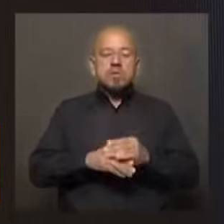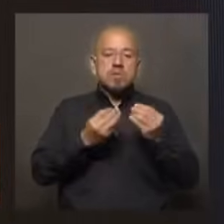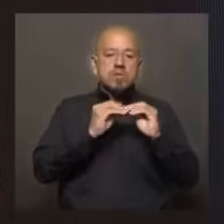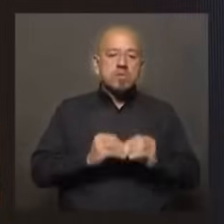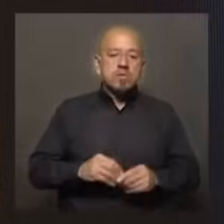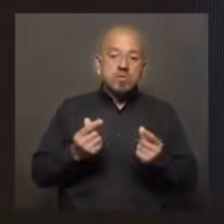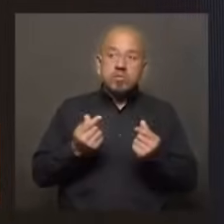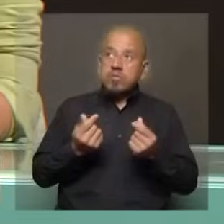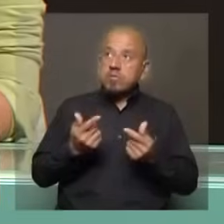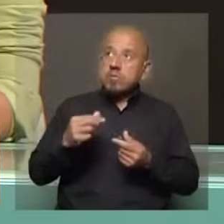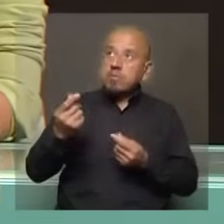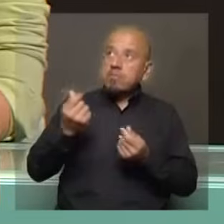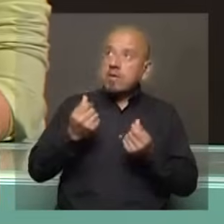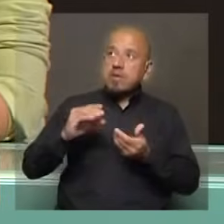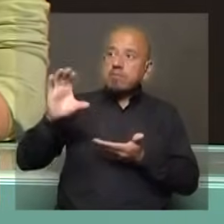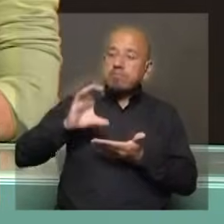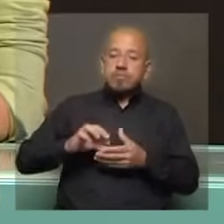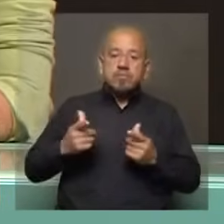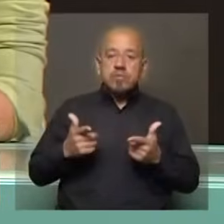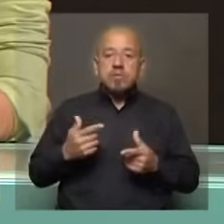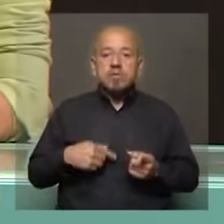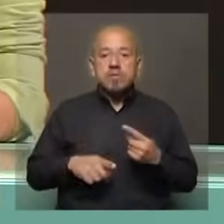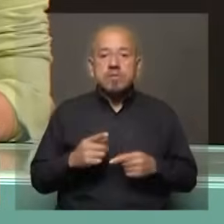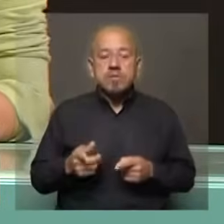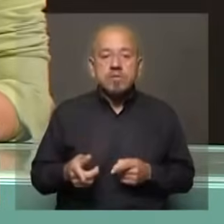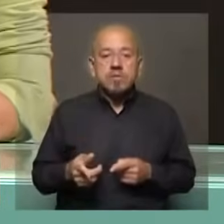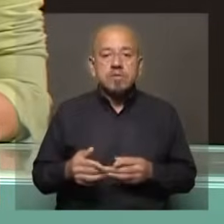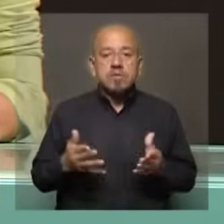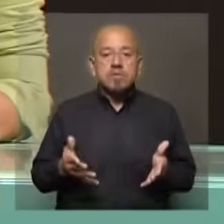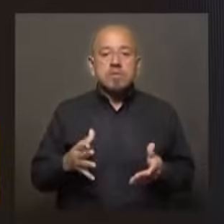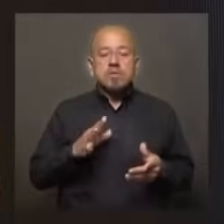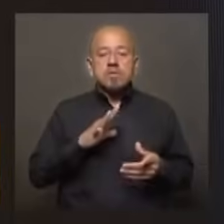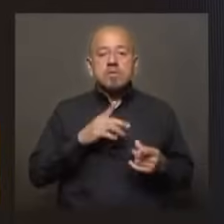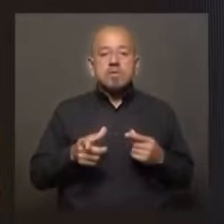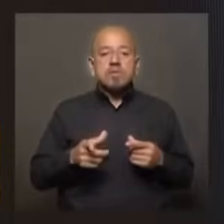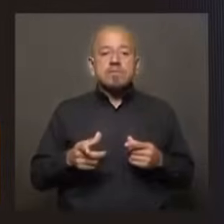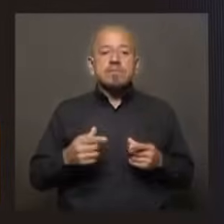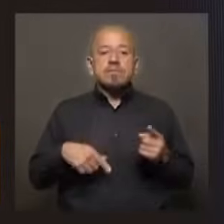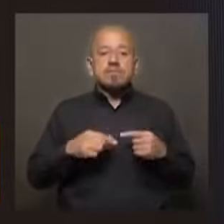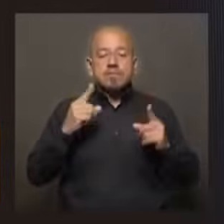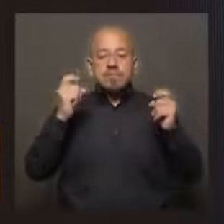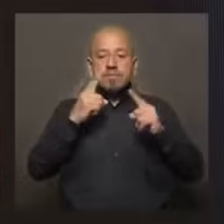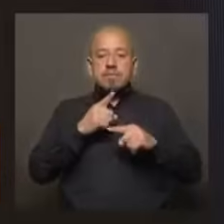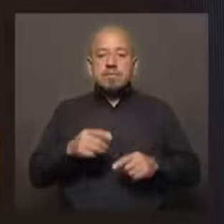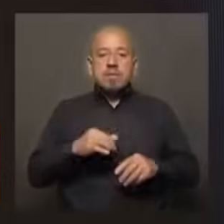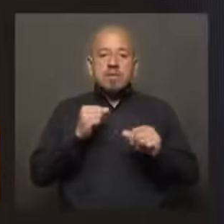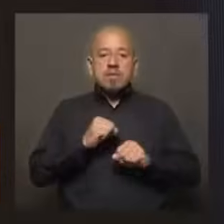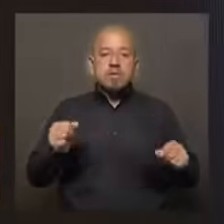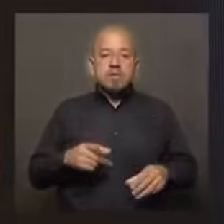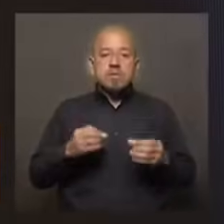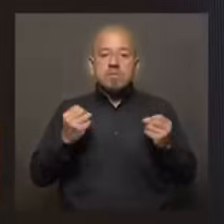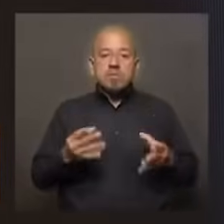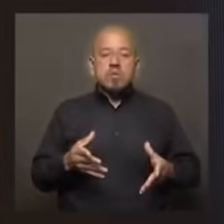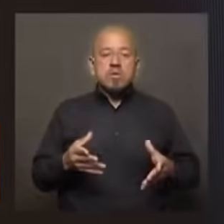plata para que haya los lugares que tiene que haber y el personal capacitado que tiene que haber, y es muy difícil que vos puedas, porque el camino